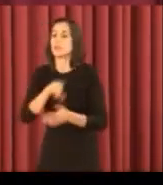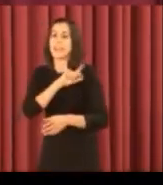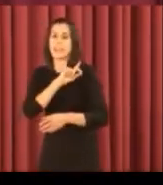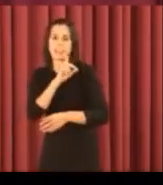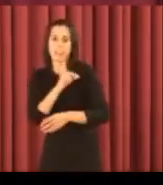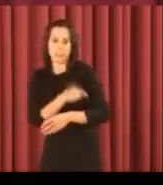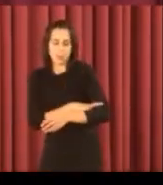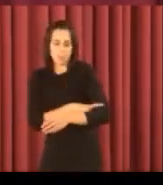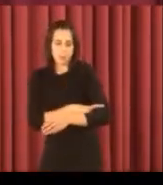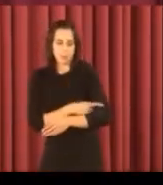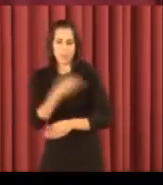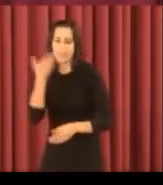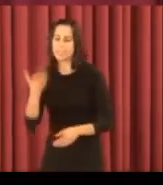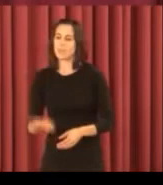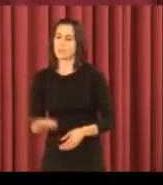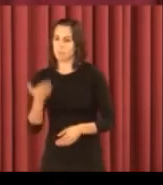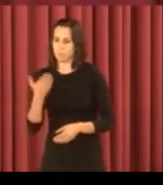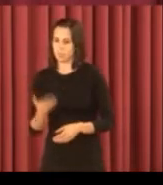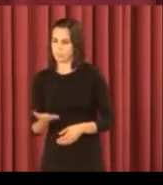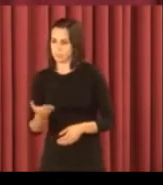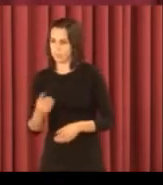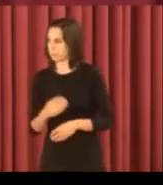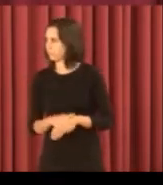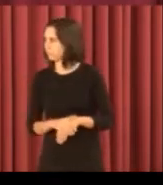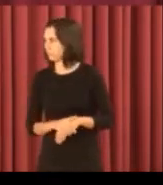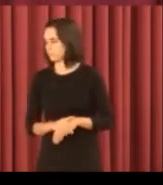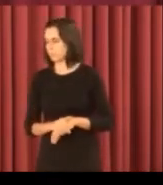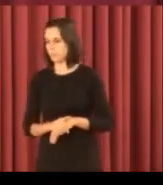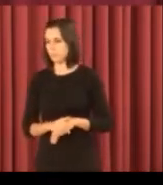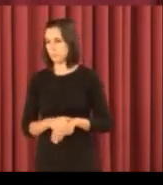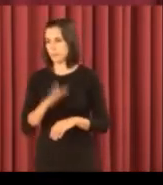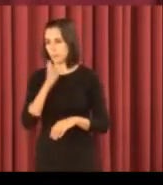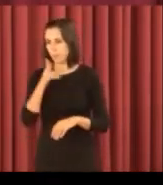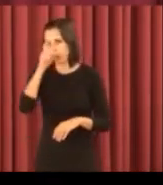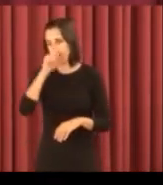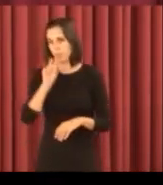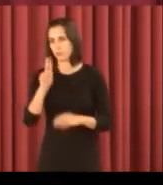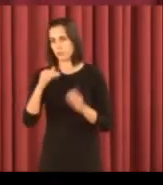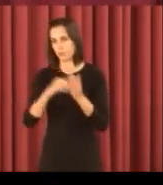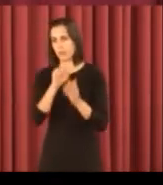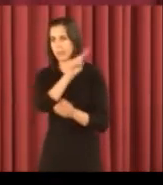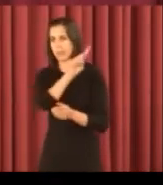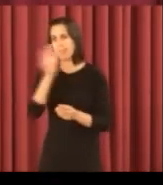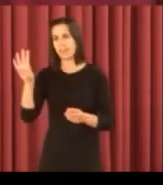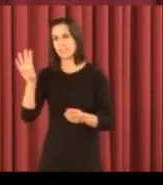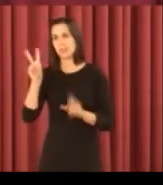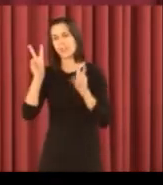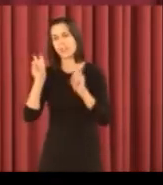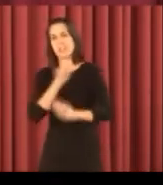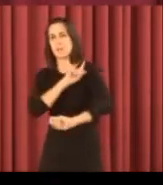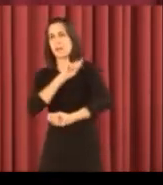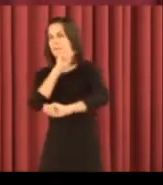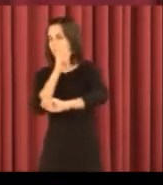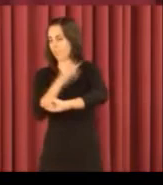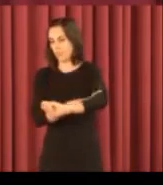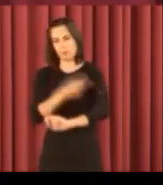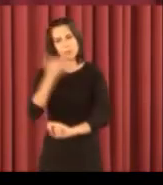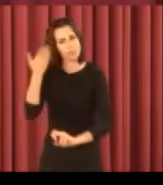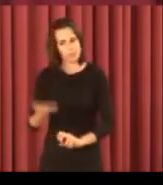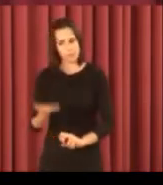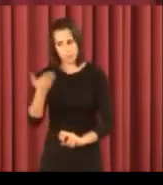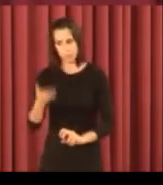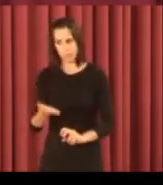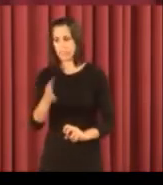era conocedor de lo importante en materia deportiva que estaba siendo el año 2014 para Logroño. Estamos en el mapa nacional e